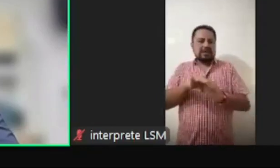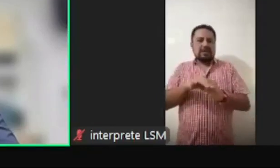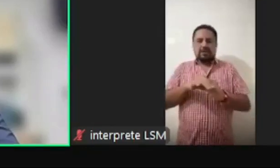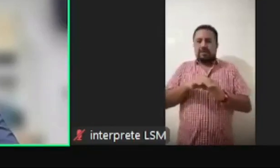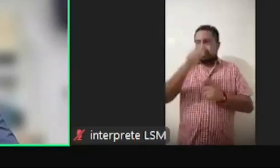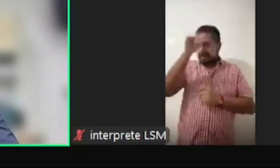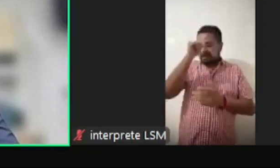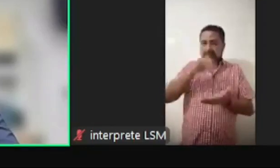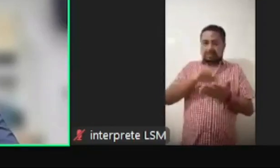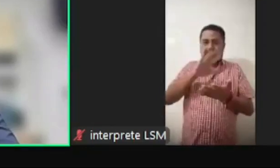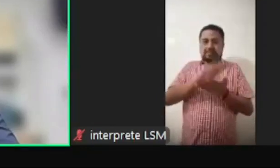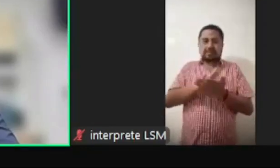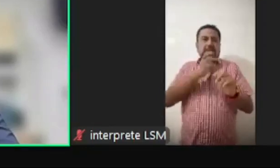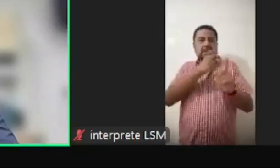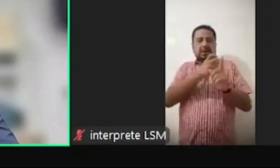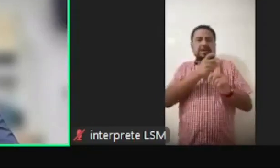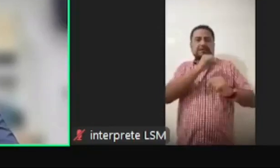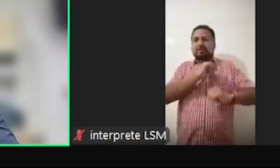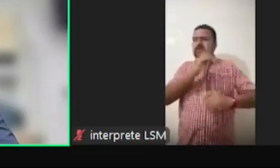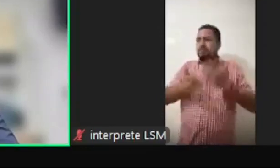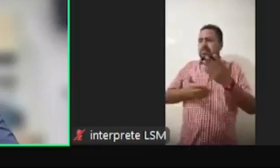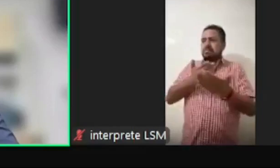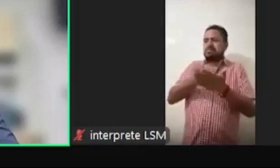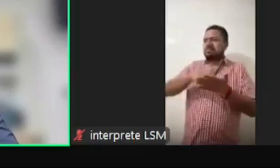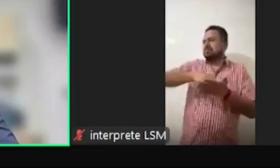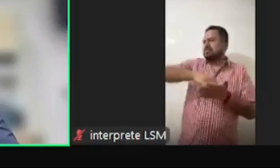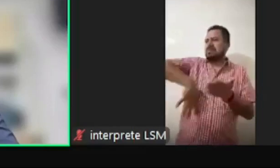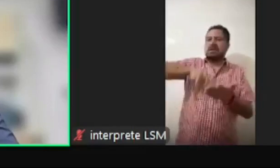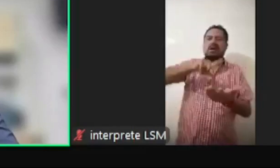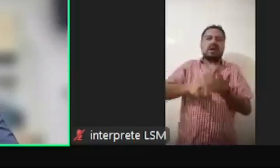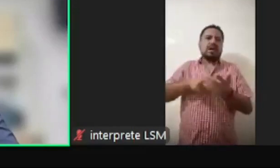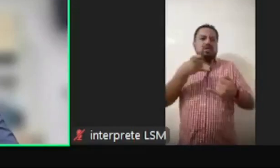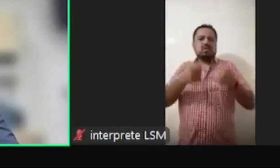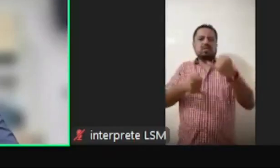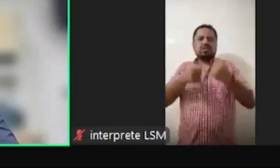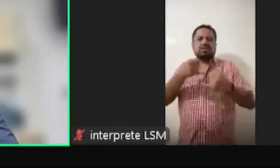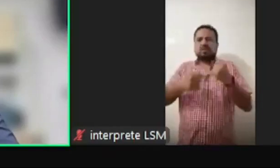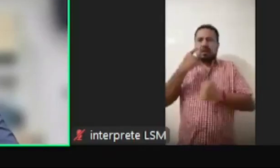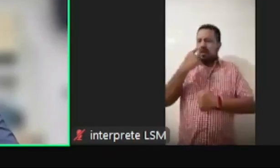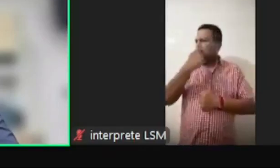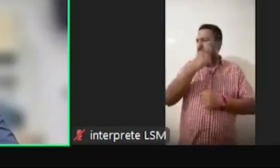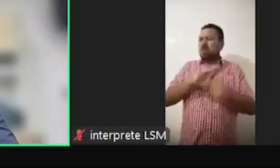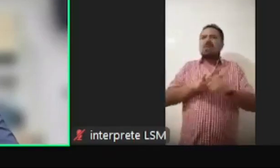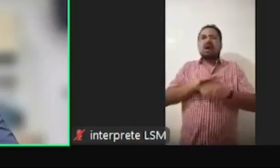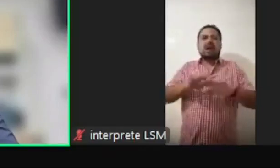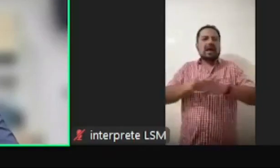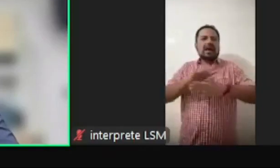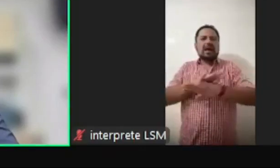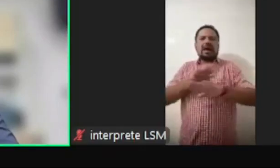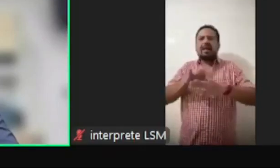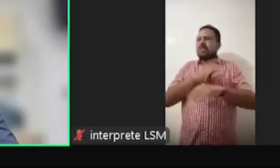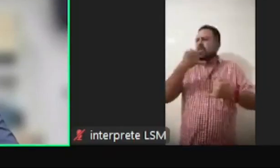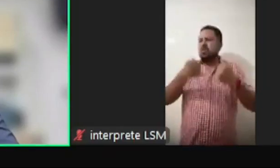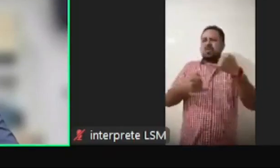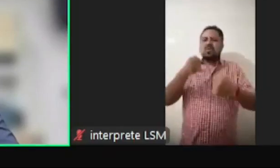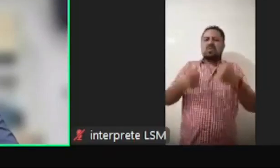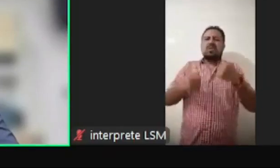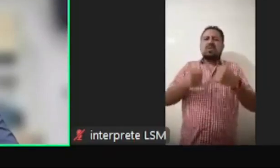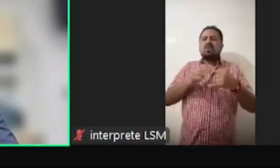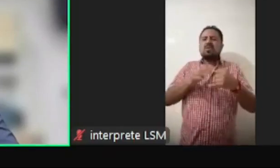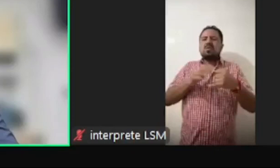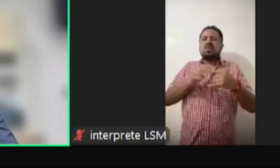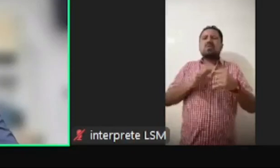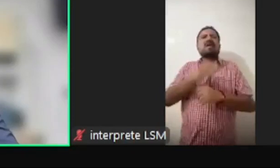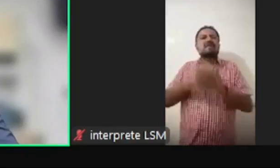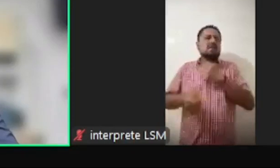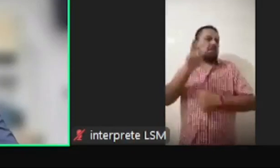anterior, la ponencia instructora propone desechar de plano en presente juicio al considerarse que sobrevino un cambio de situación jurídica que dejó sin material la inconformidad